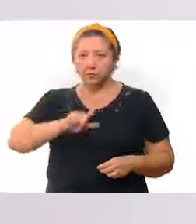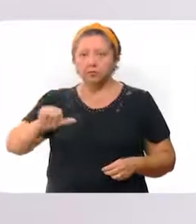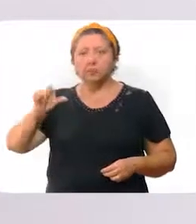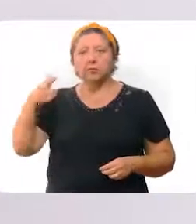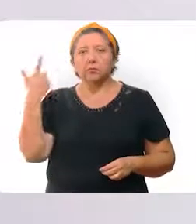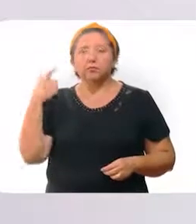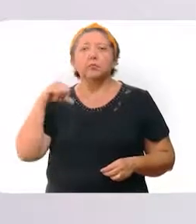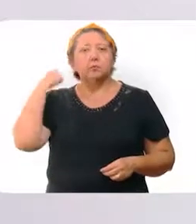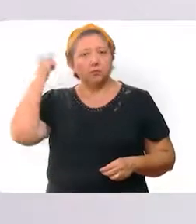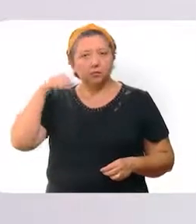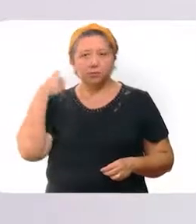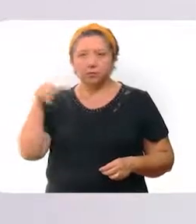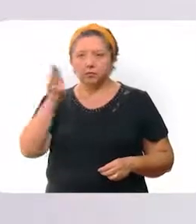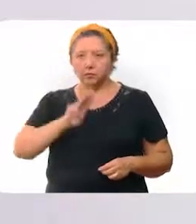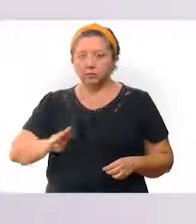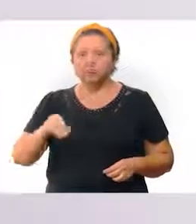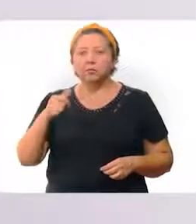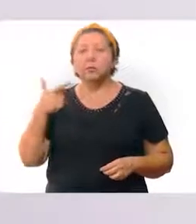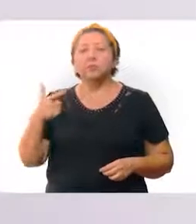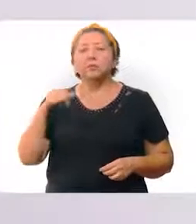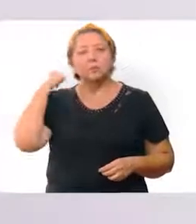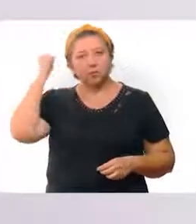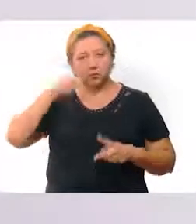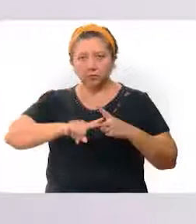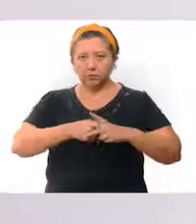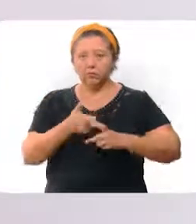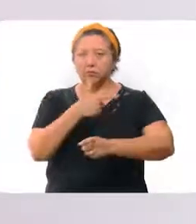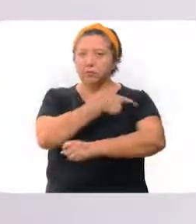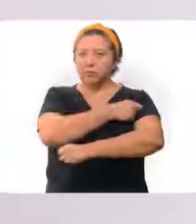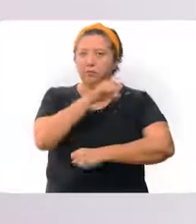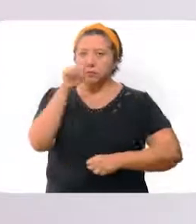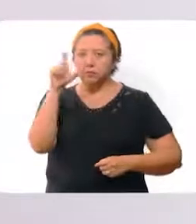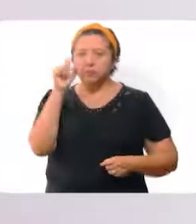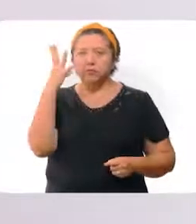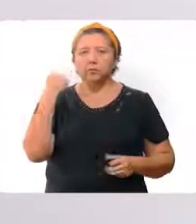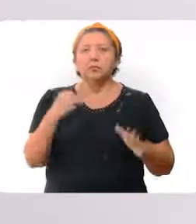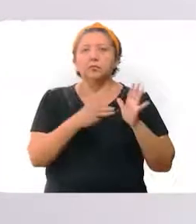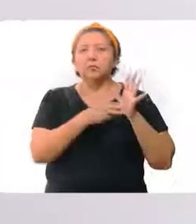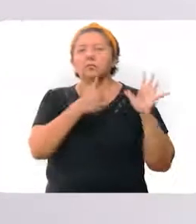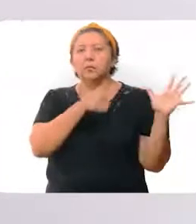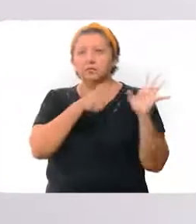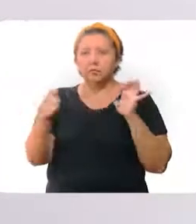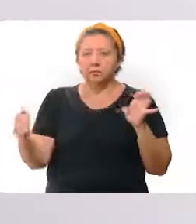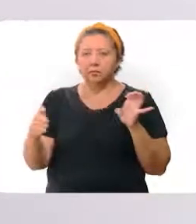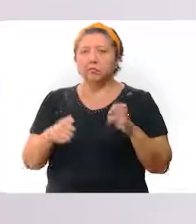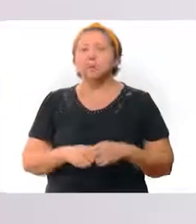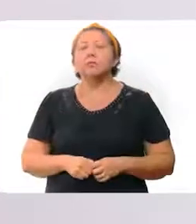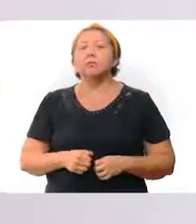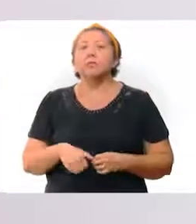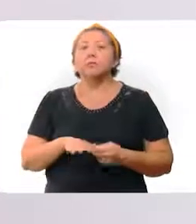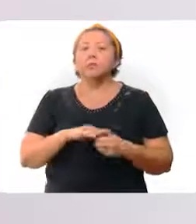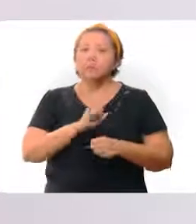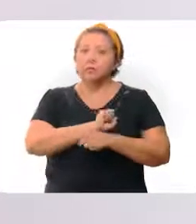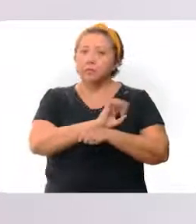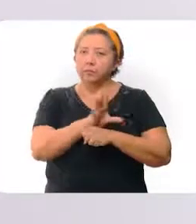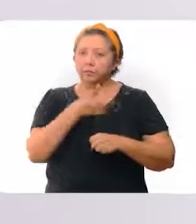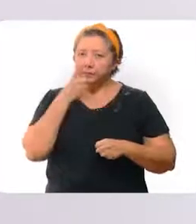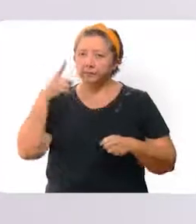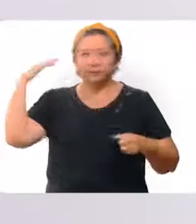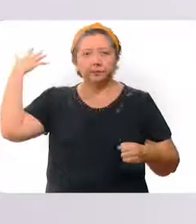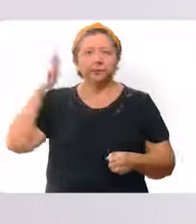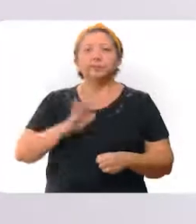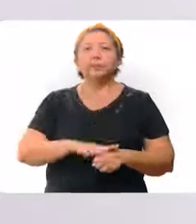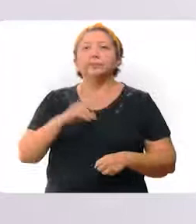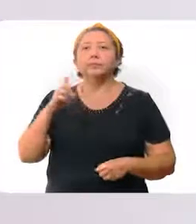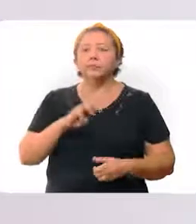12 de abril. El miércoles 7 de abril se comenzaron a aplicar 129.600 dosis de vacunas contra el coronavirus a los